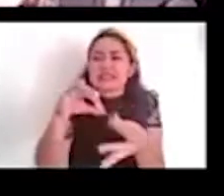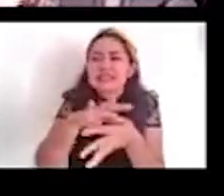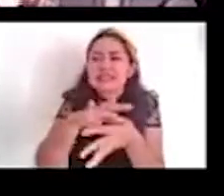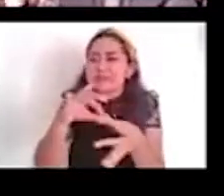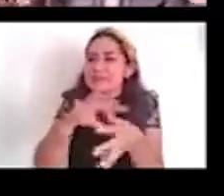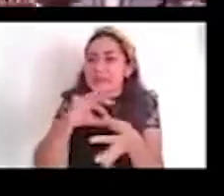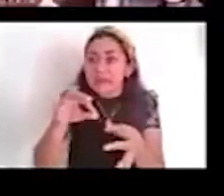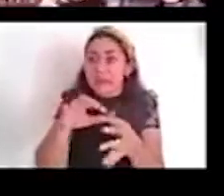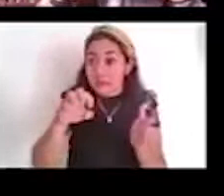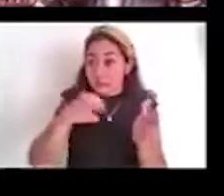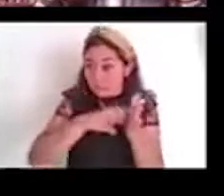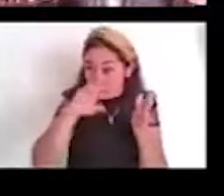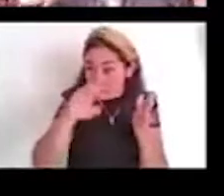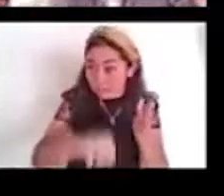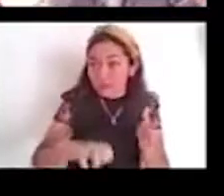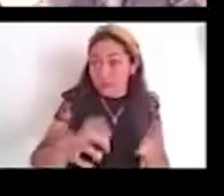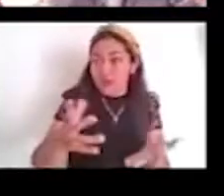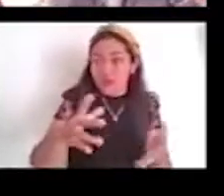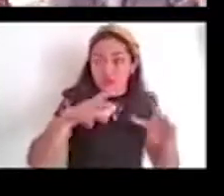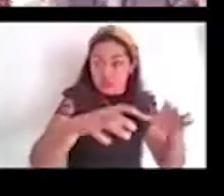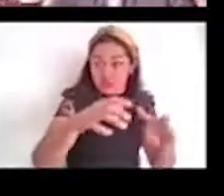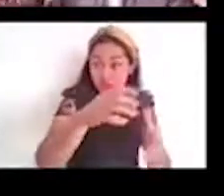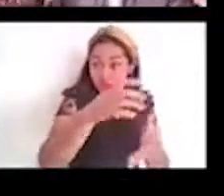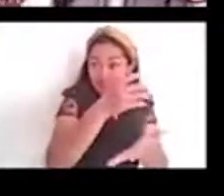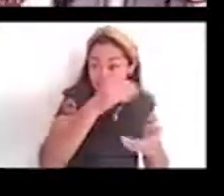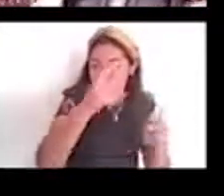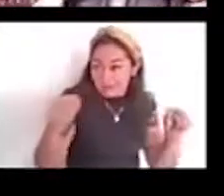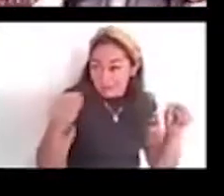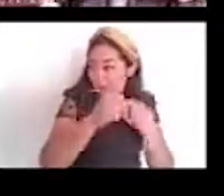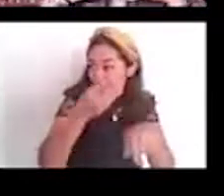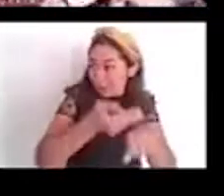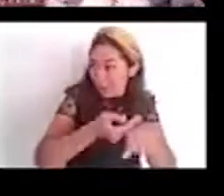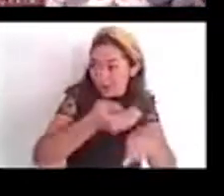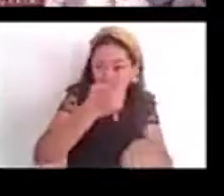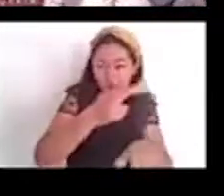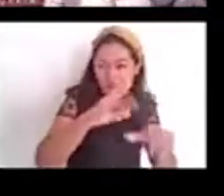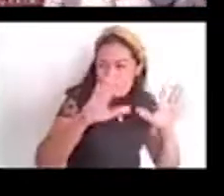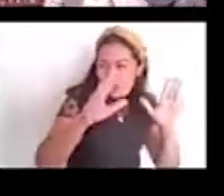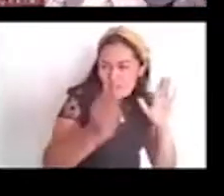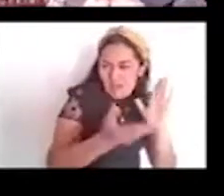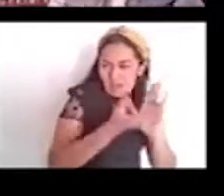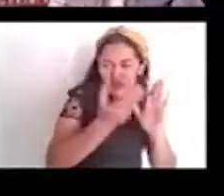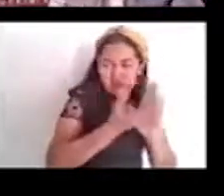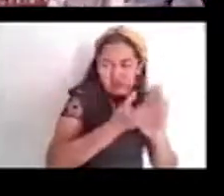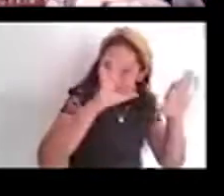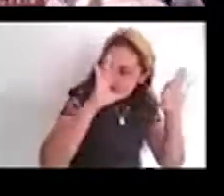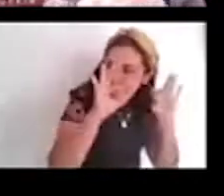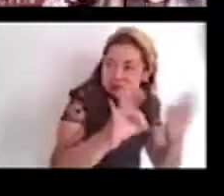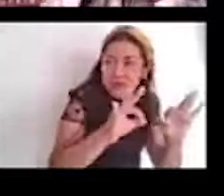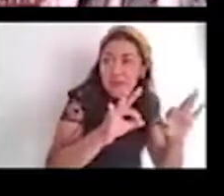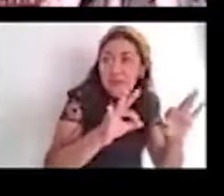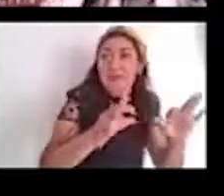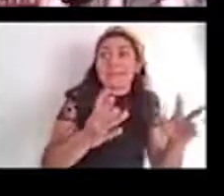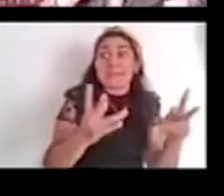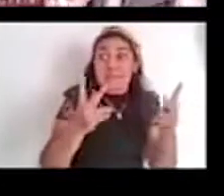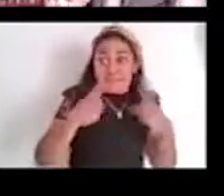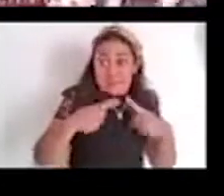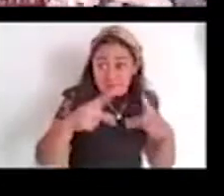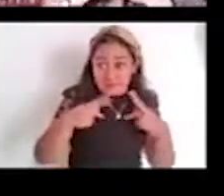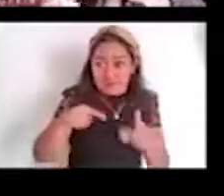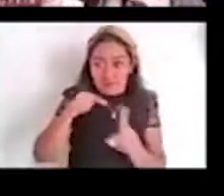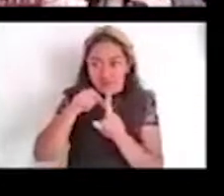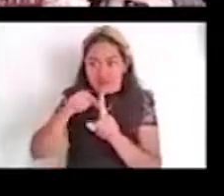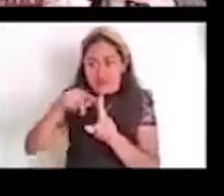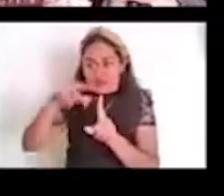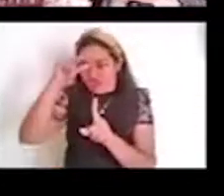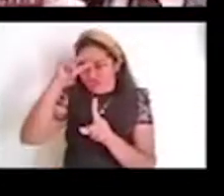mantener reluciente el Templo Mayor, había personas especializadas con un tarrito de cal